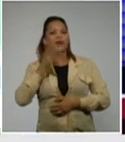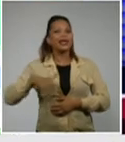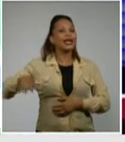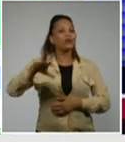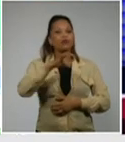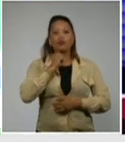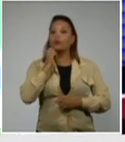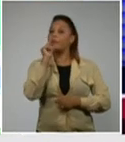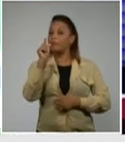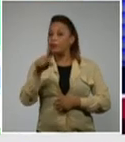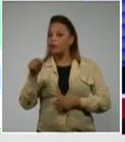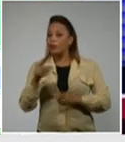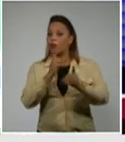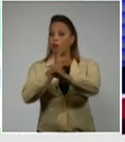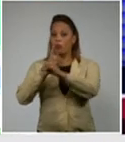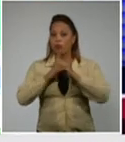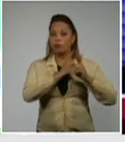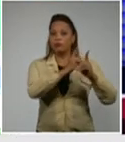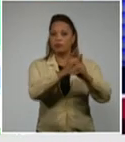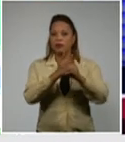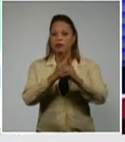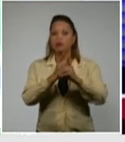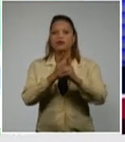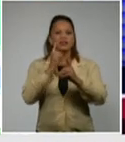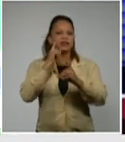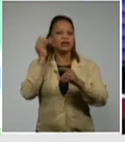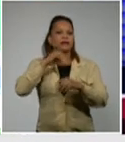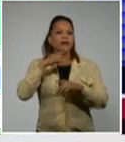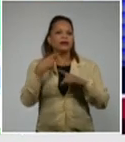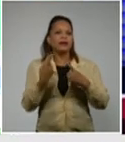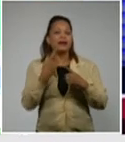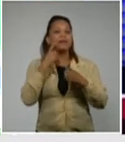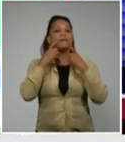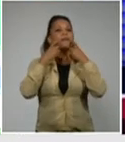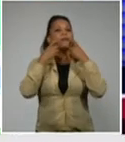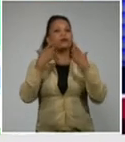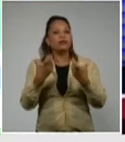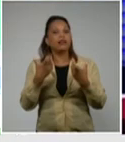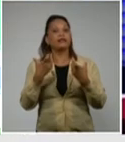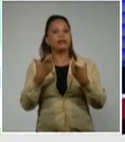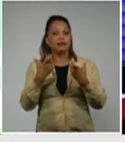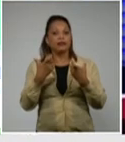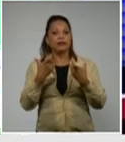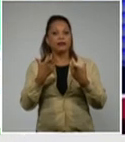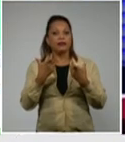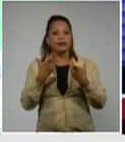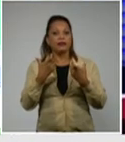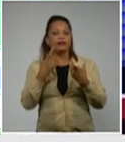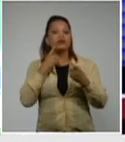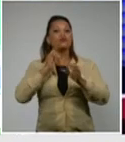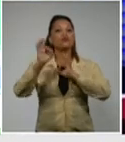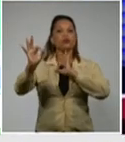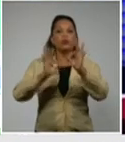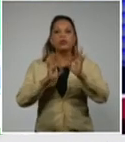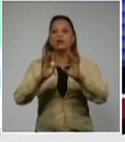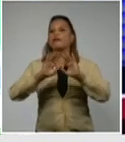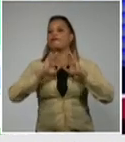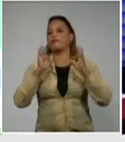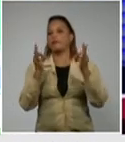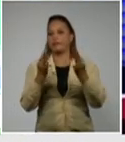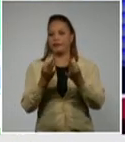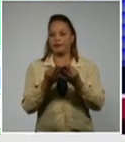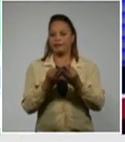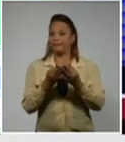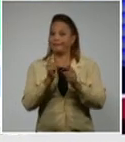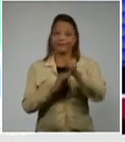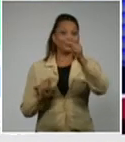son contactos deben darse cuenta de la importancia que tiene de proteger a su familia,